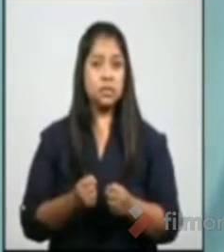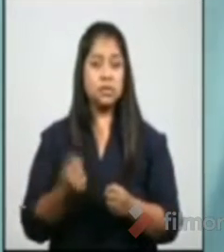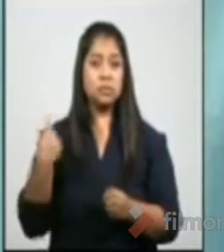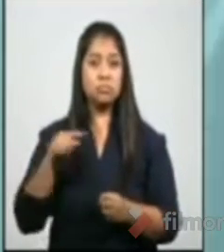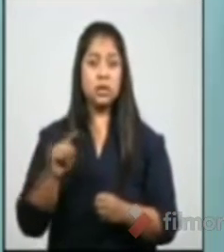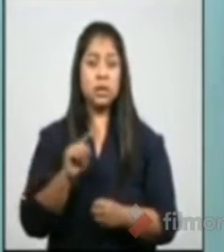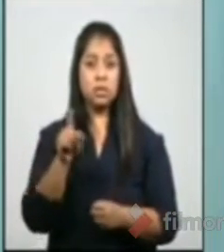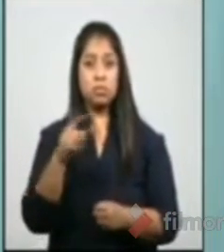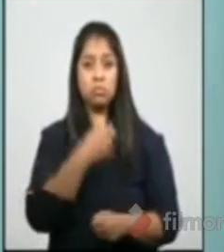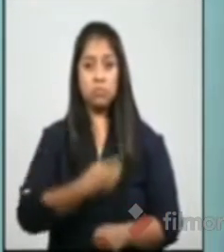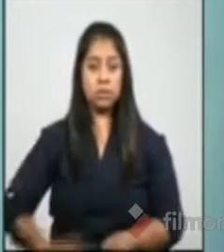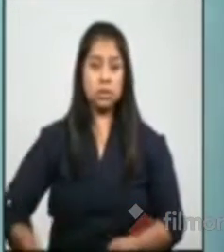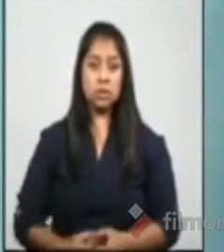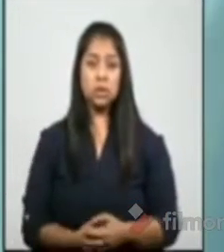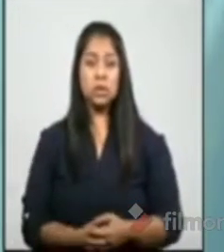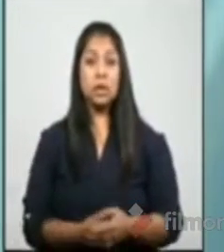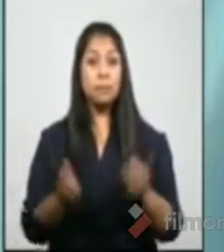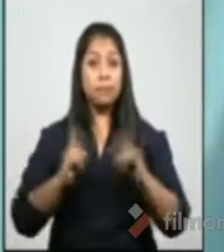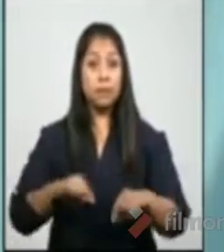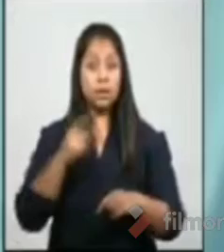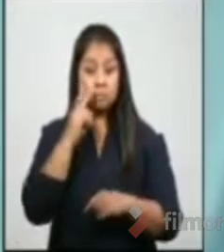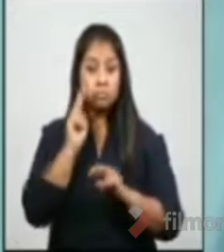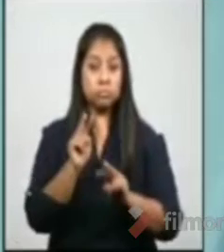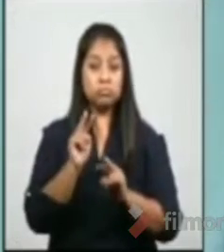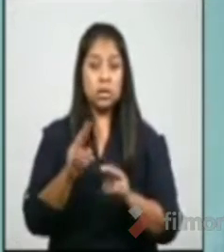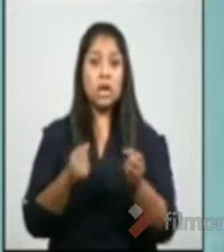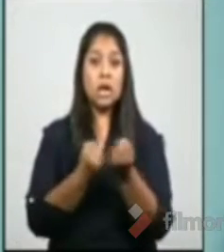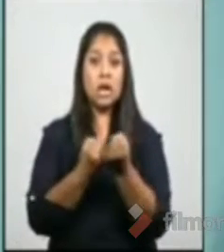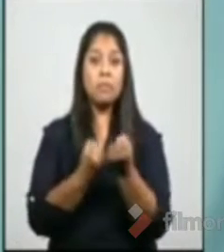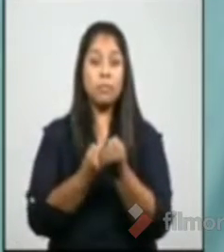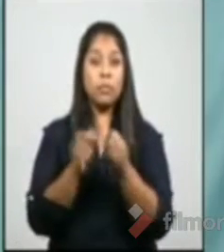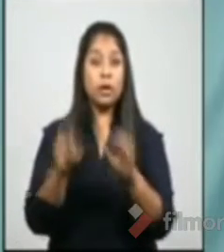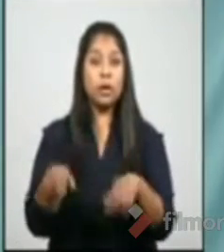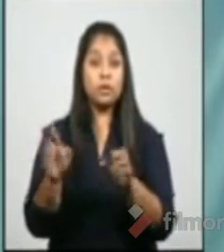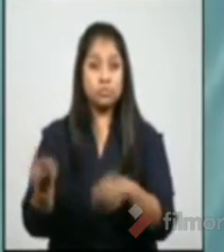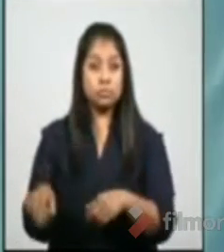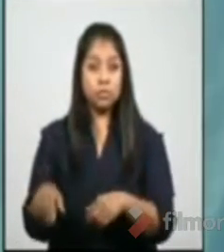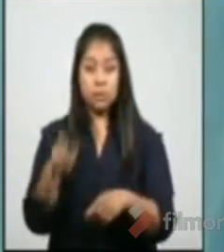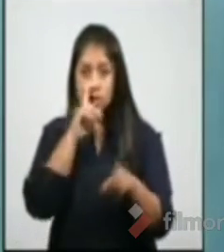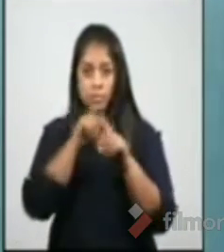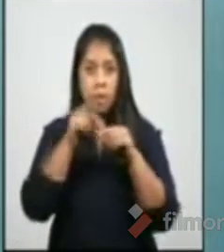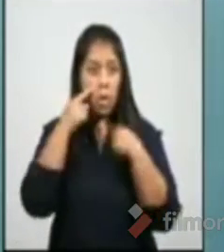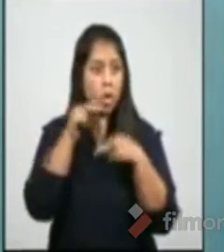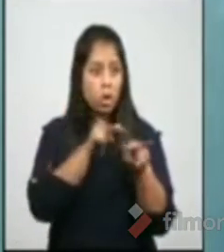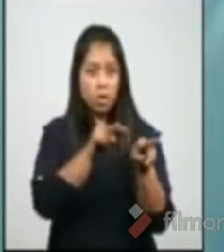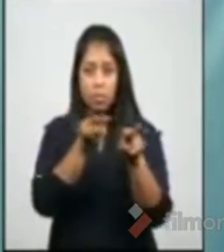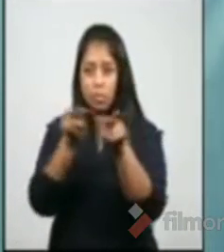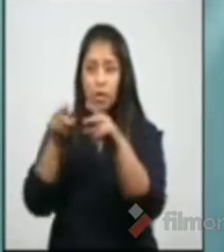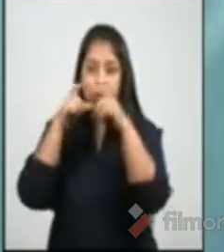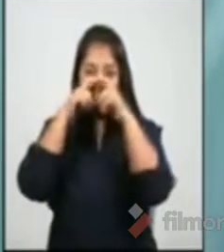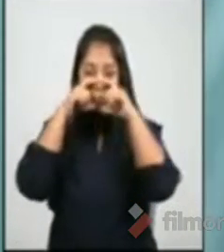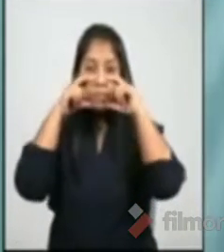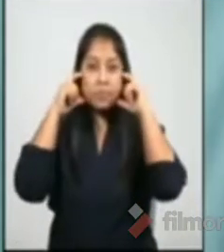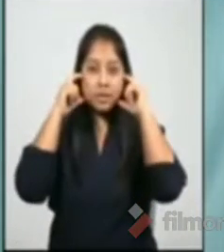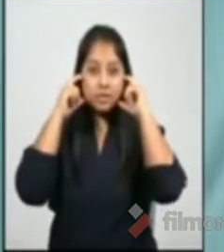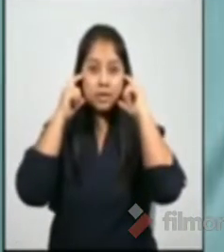un presidente, pero hemos contado con el apoyo de la gente. Y hoy verlos a todos con su mascarilla